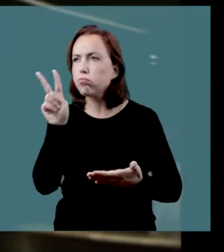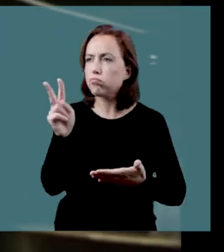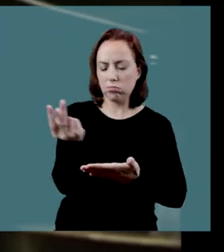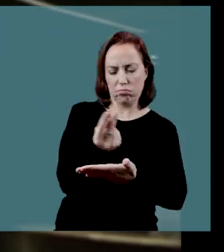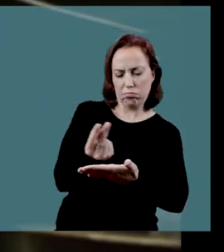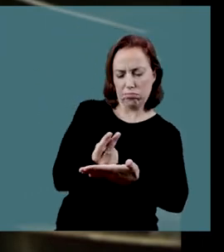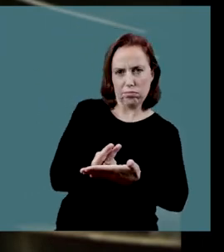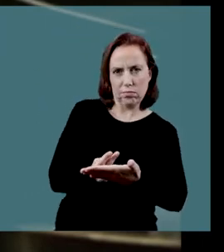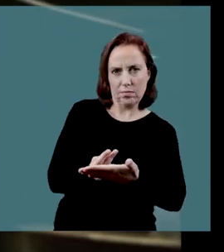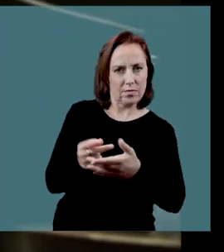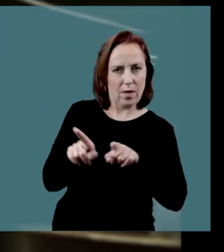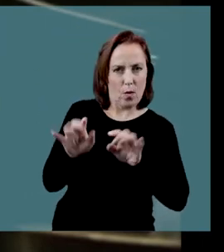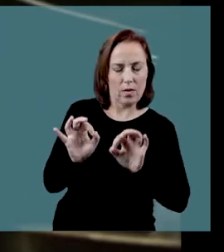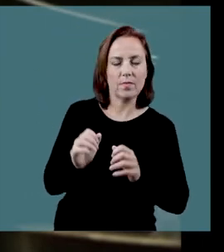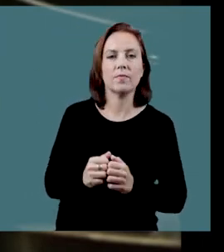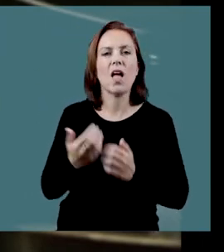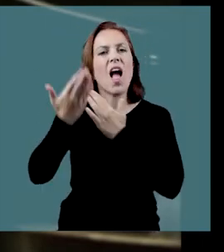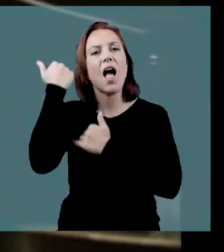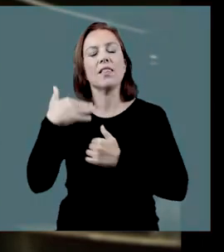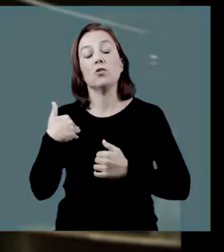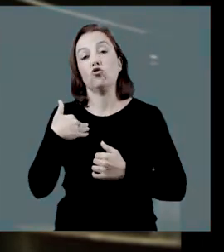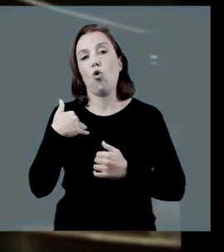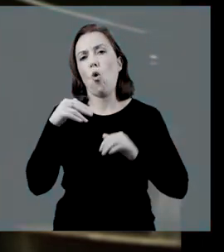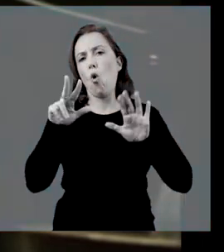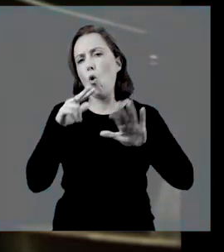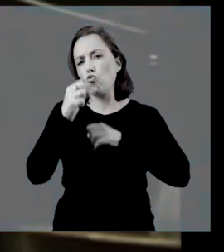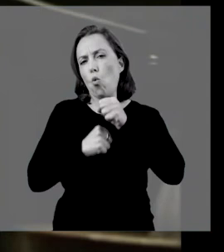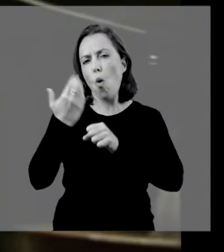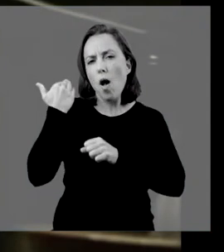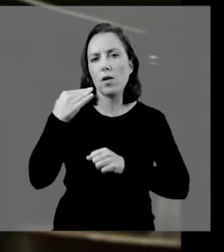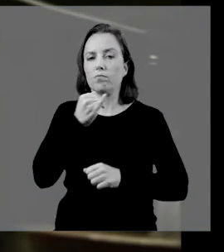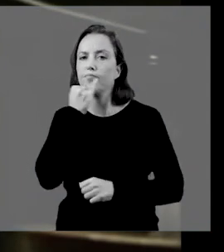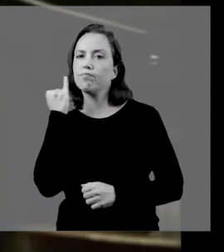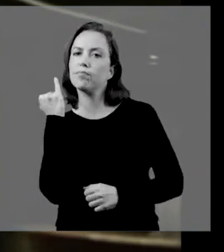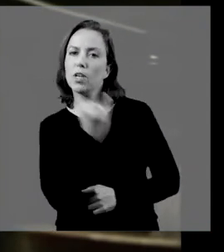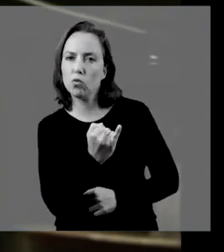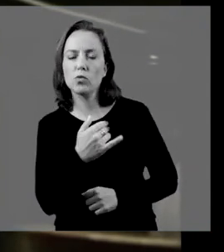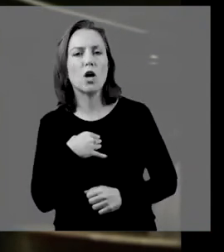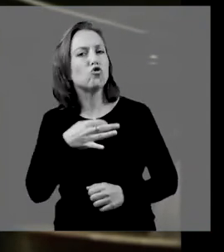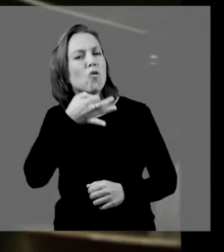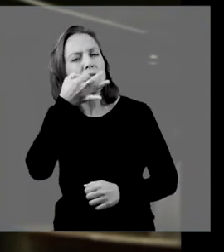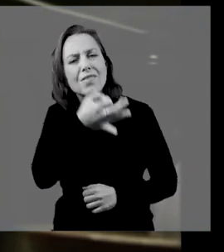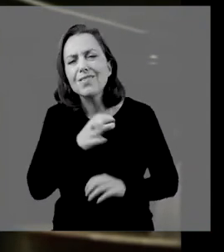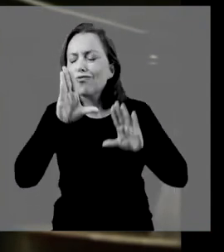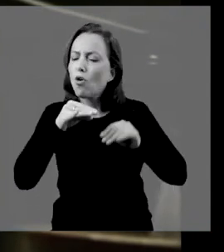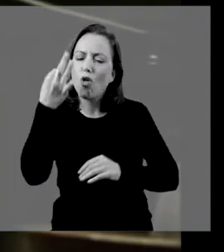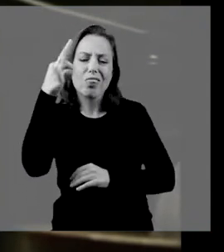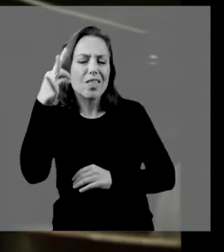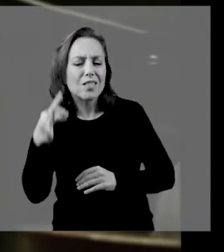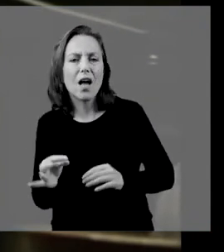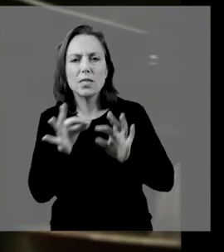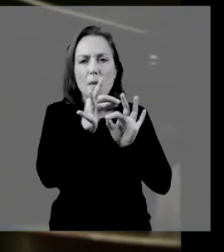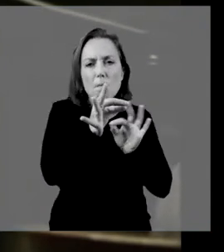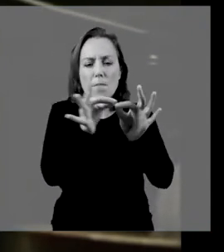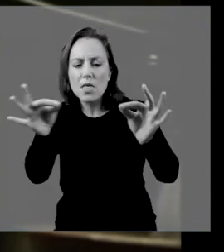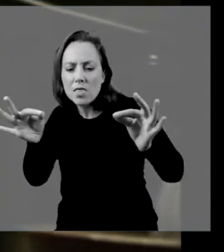exterior, hace ya 8 años, di todos los detalles y las medidas de ese local, lo que